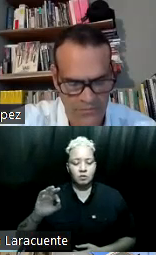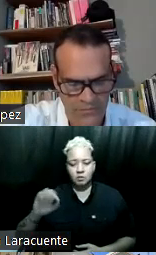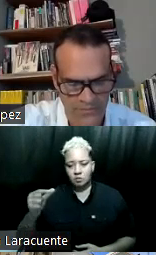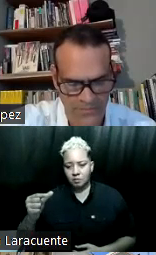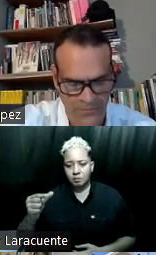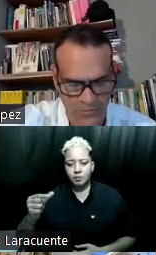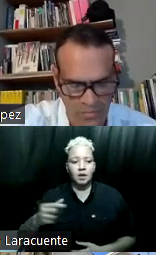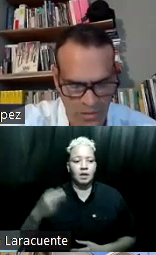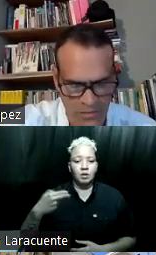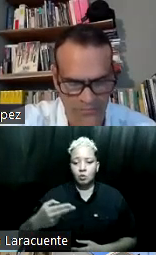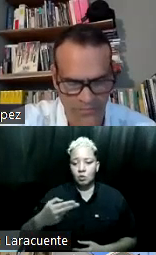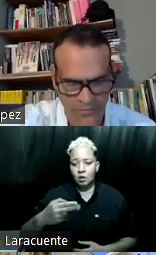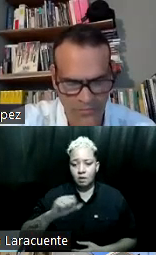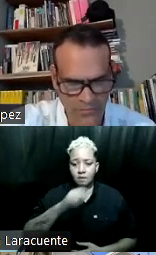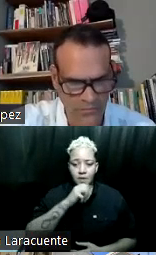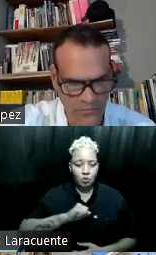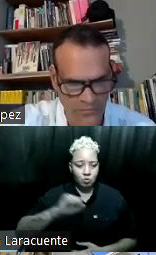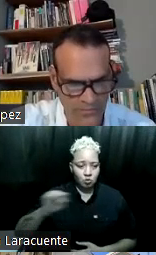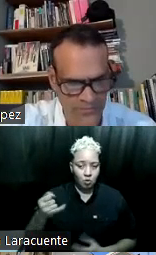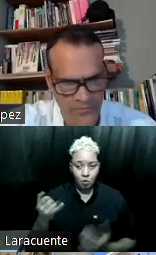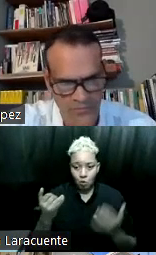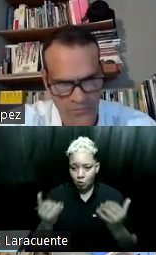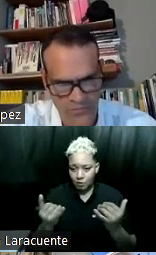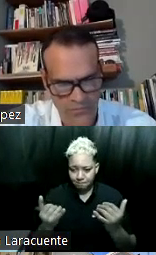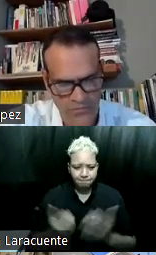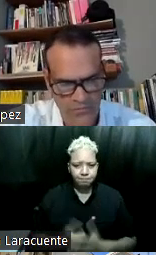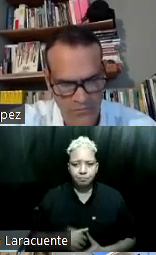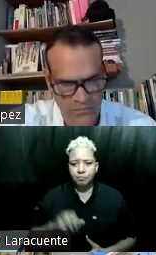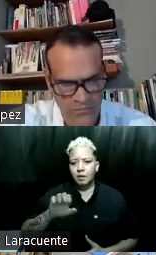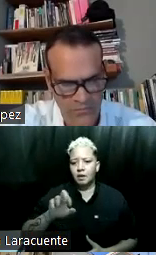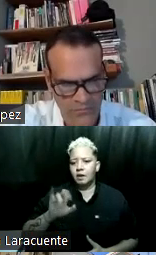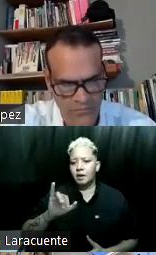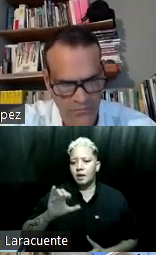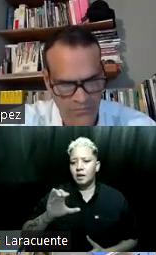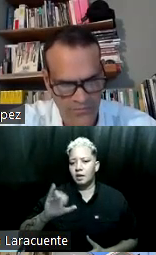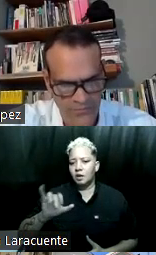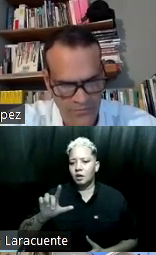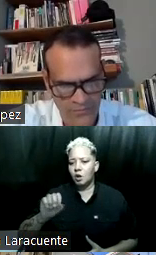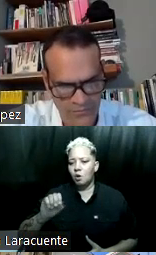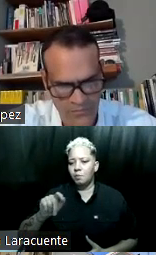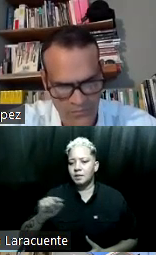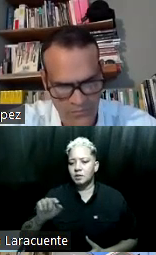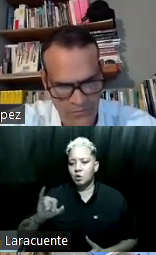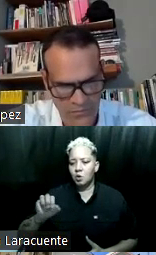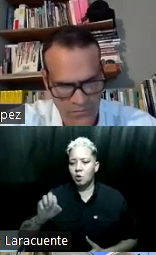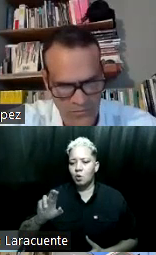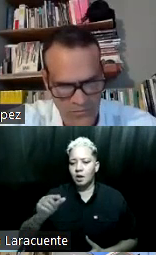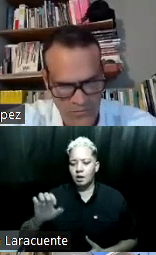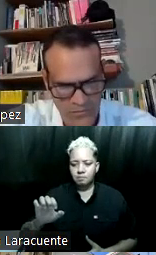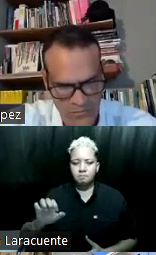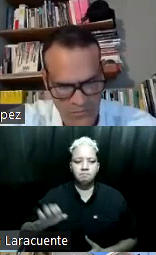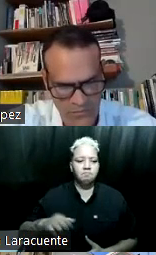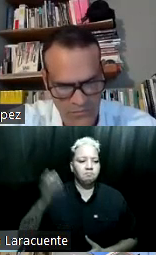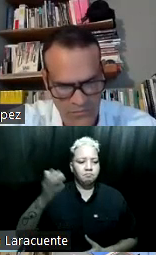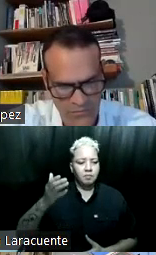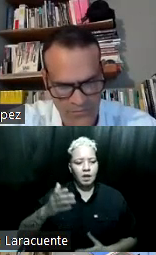Juan. En la noche de hoy nos acompaña Eric López Jorge, que estará ofreciendo la charla Deporte y